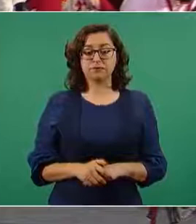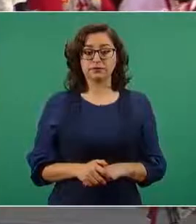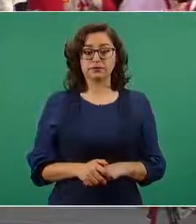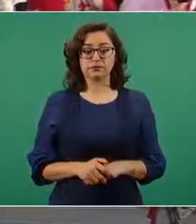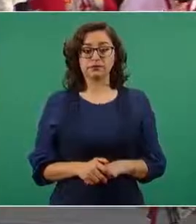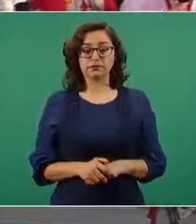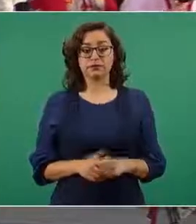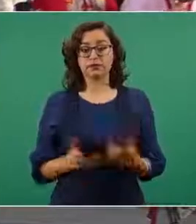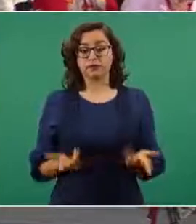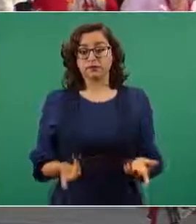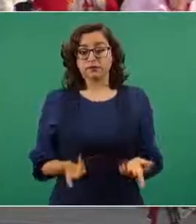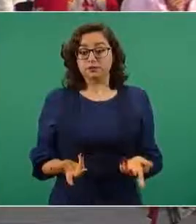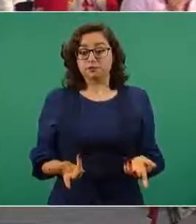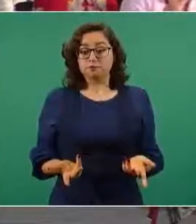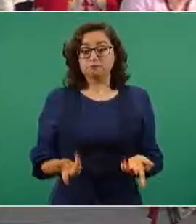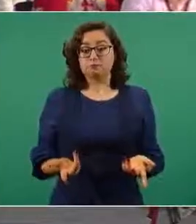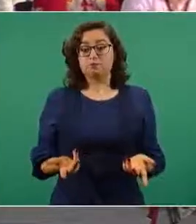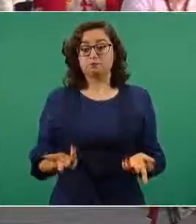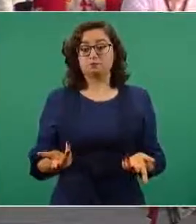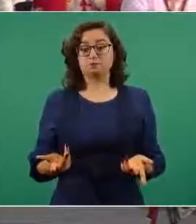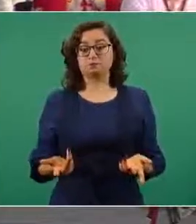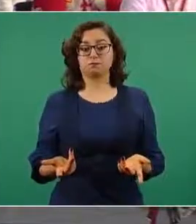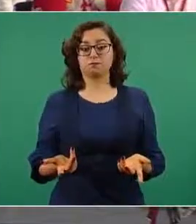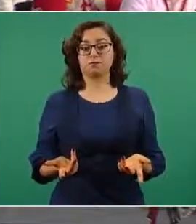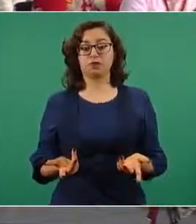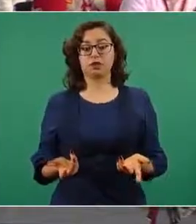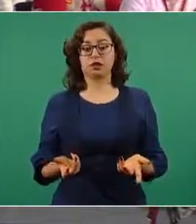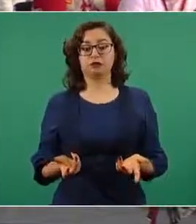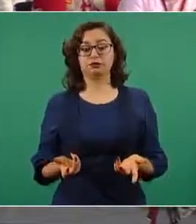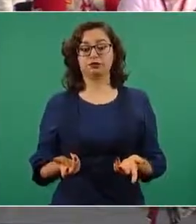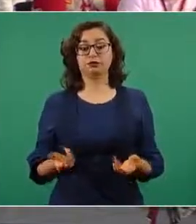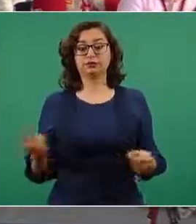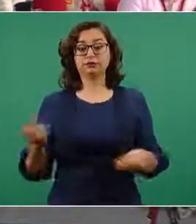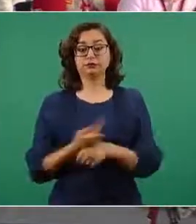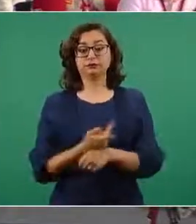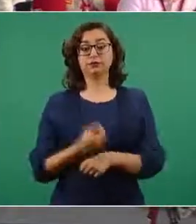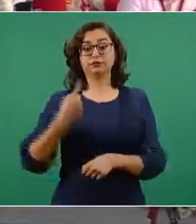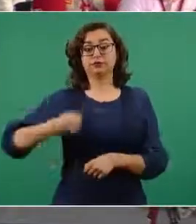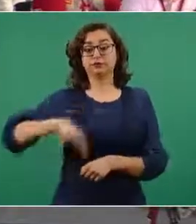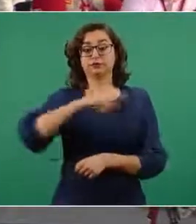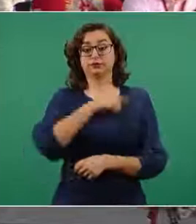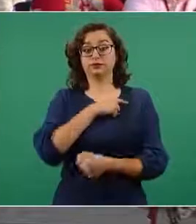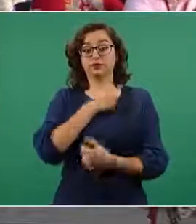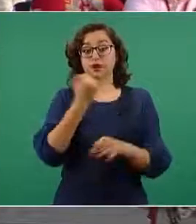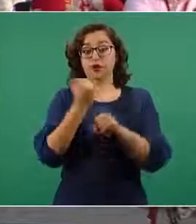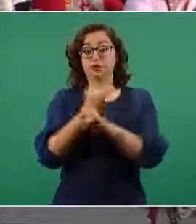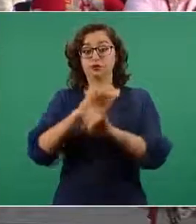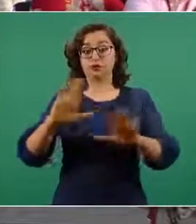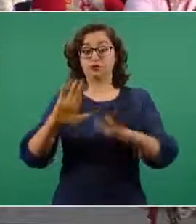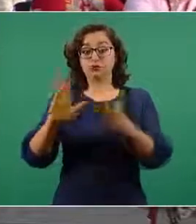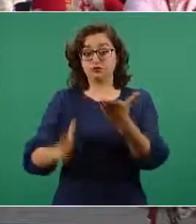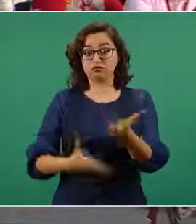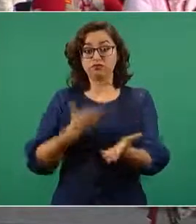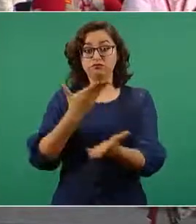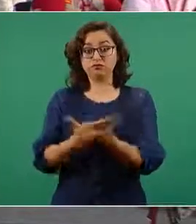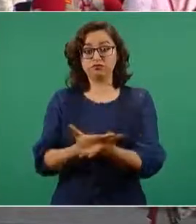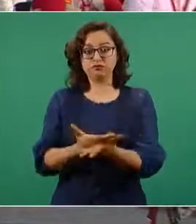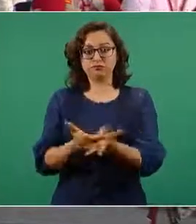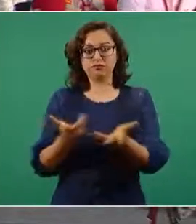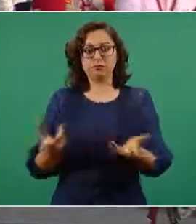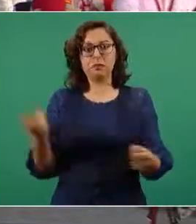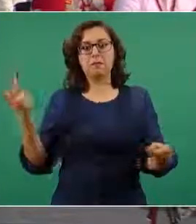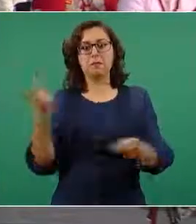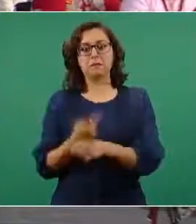En esa lógica, cuando nosotros planteamos estos reportajes, pues aquí se infirió que